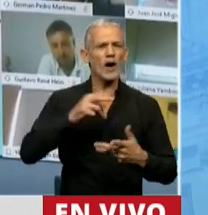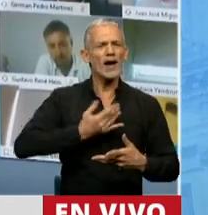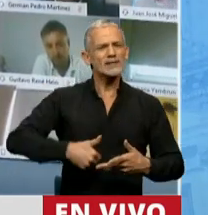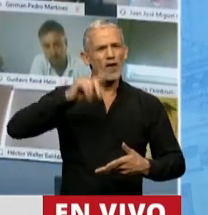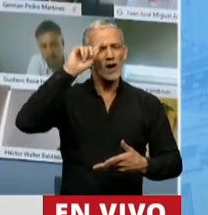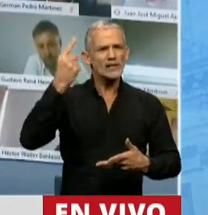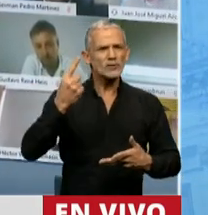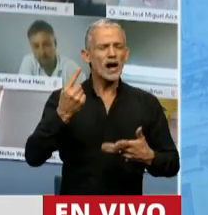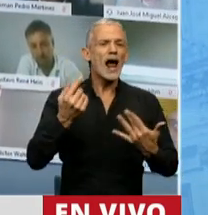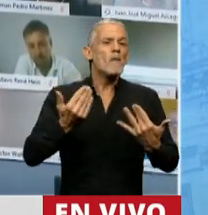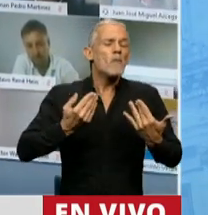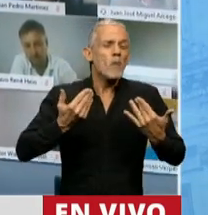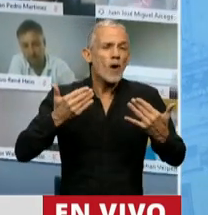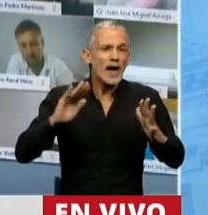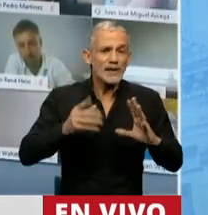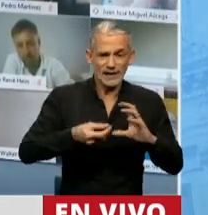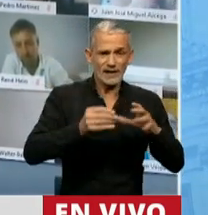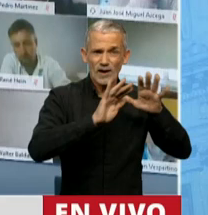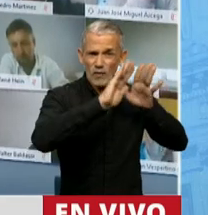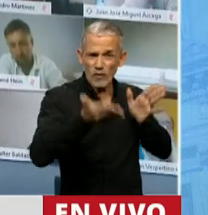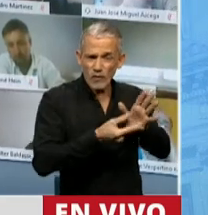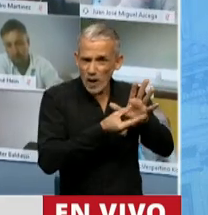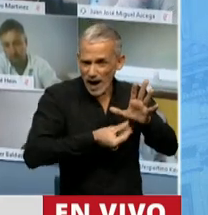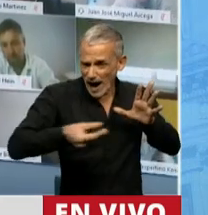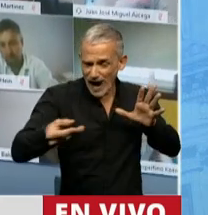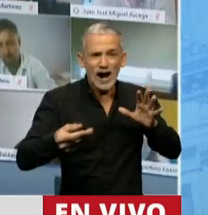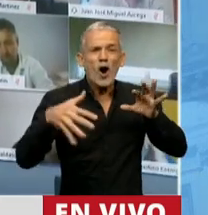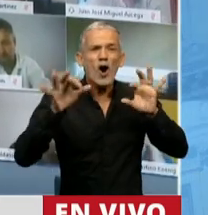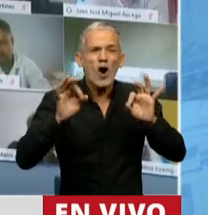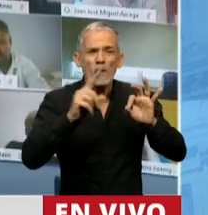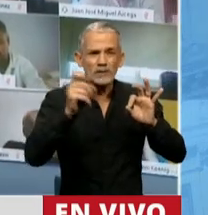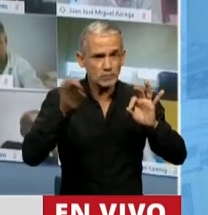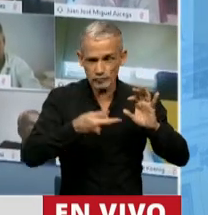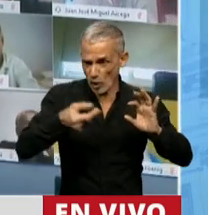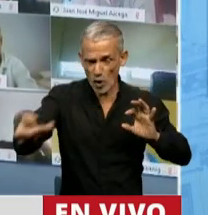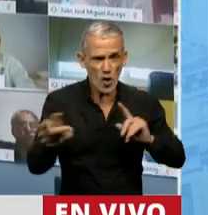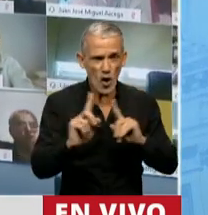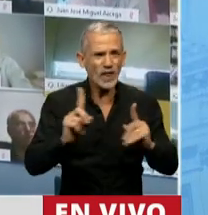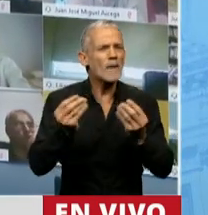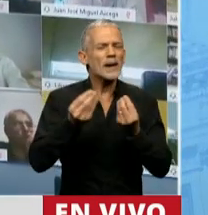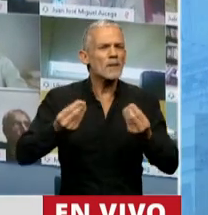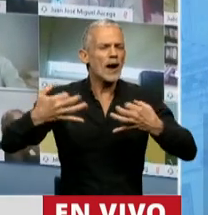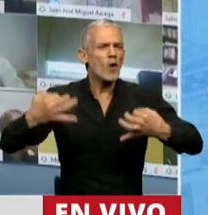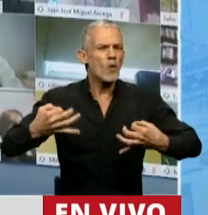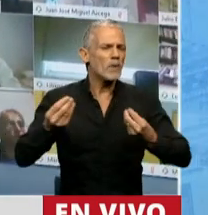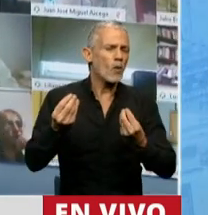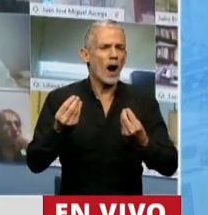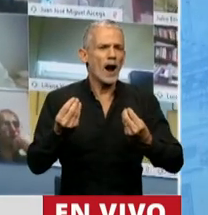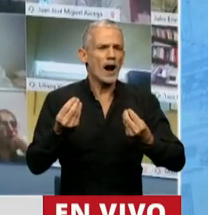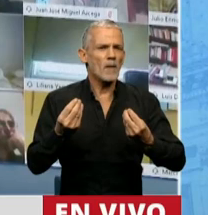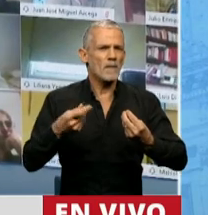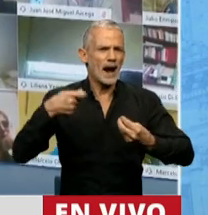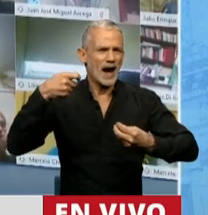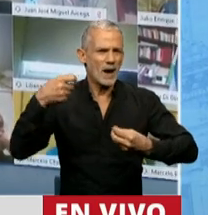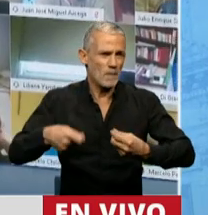Estado podría no proveer la totalidad de los recursos necesarios para cumplir con las